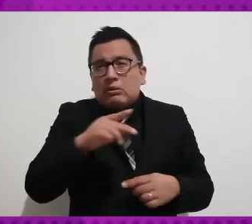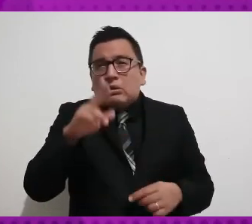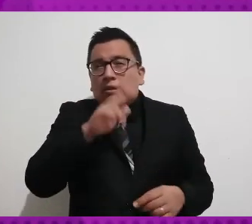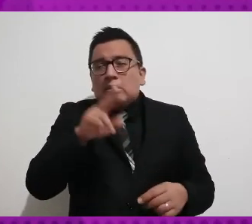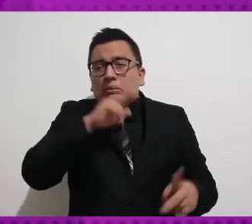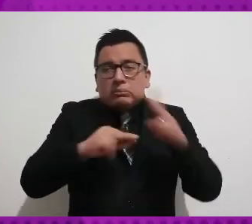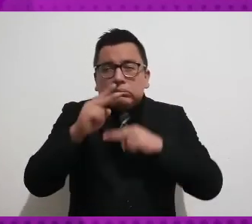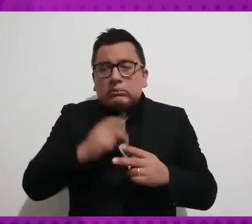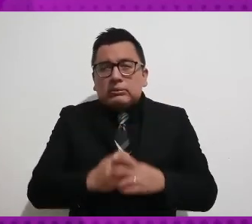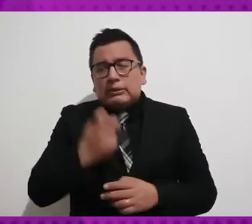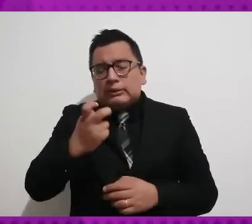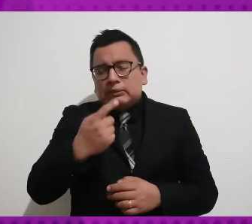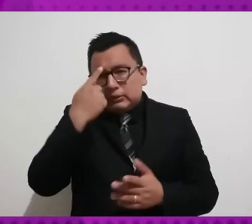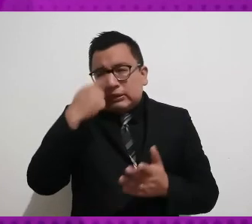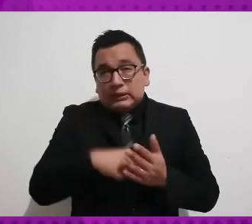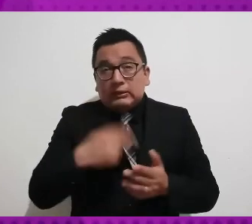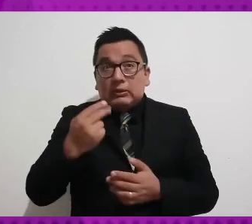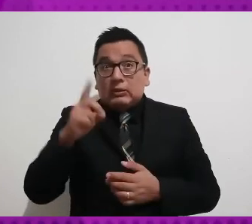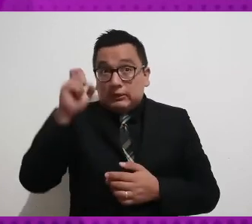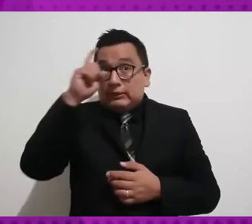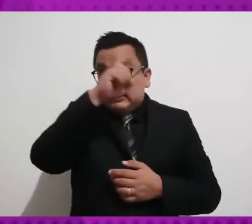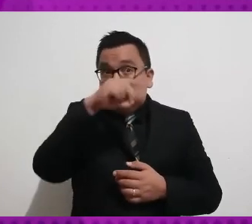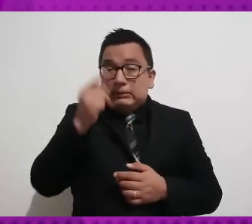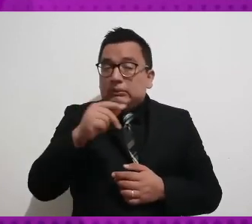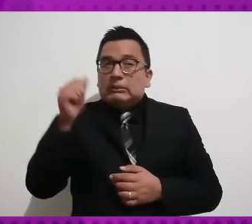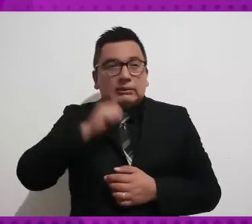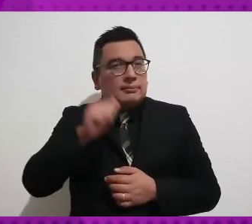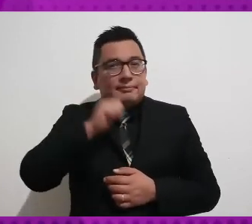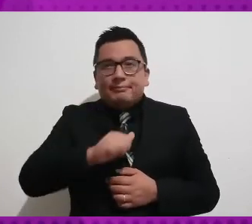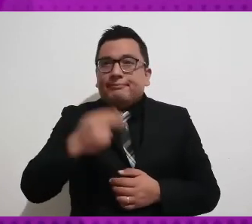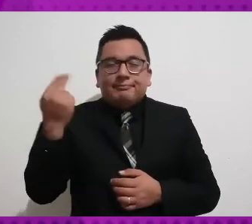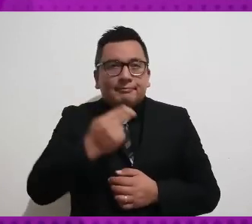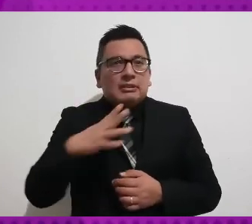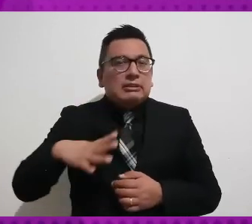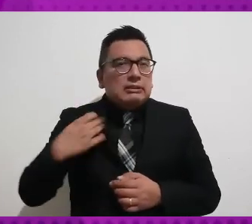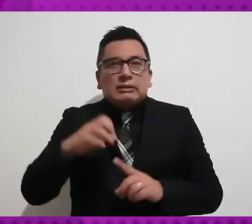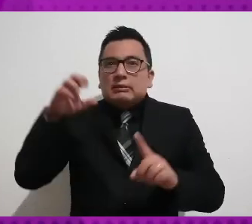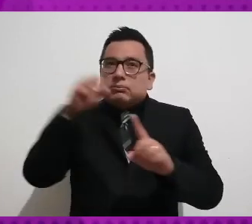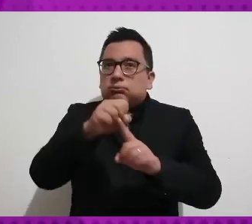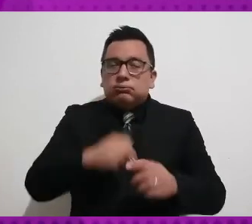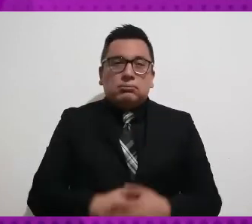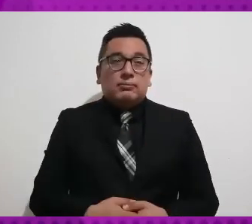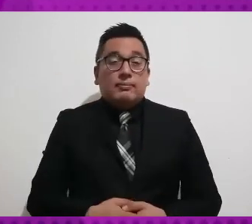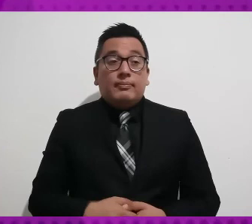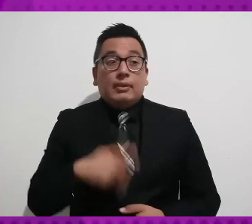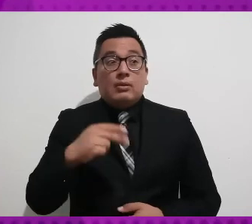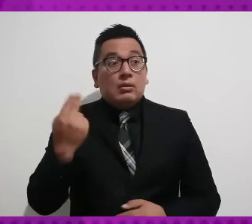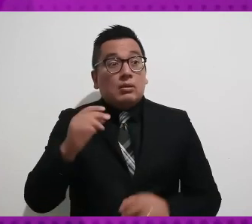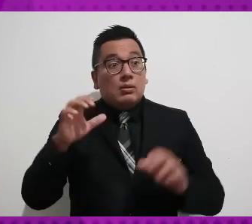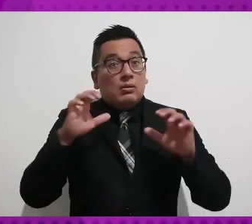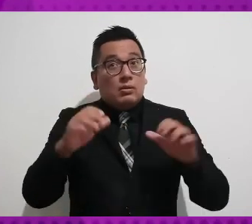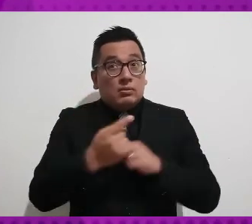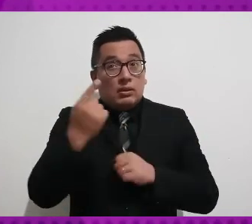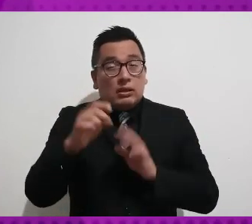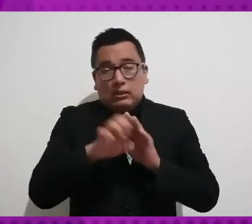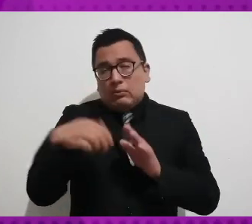ciudadanos. A mí me parece que ese es un reto permanente, es una meta que siempre se tiene que perseguir y que hay que tener cuidado, porque creo que